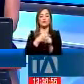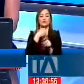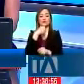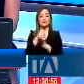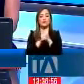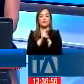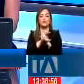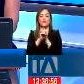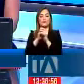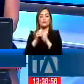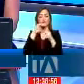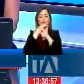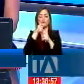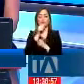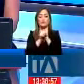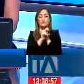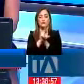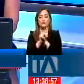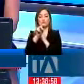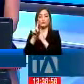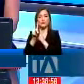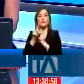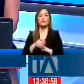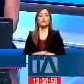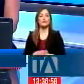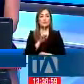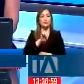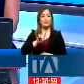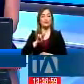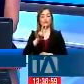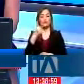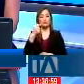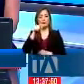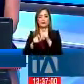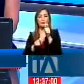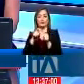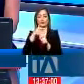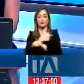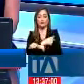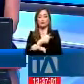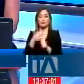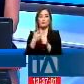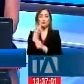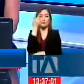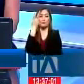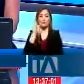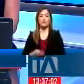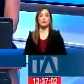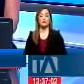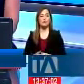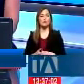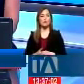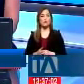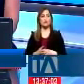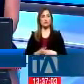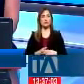de 2020 y marzo de 2021. Hasta ahora, 1,2 millones de personas han recibido la segunda dosis de la vacuna.